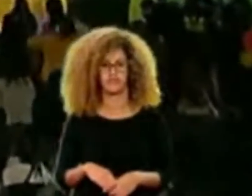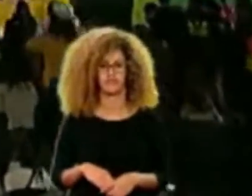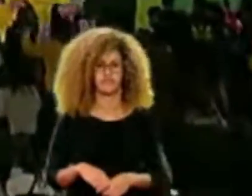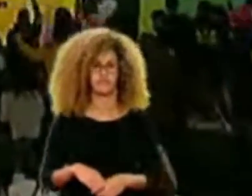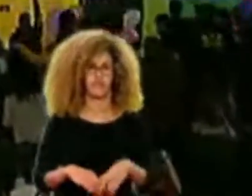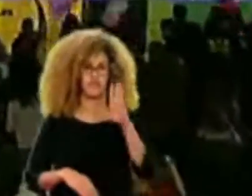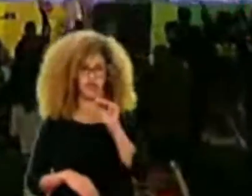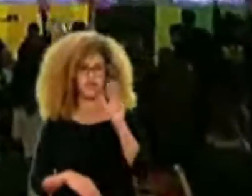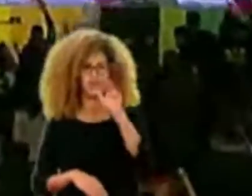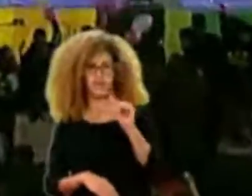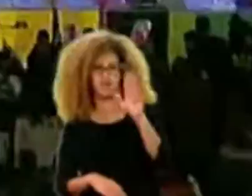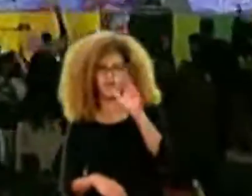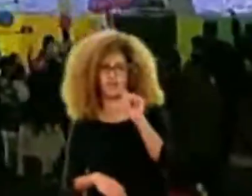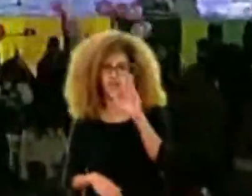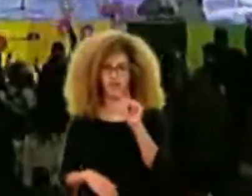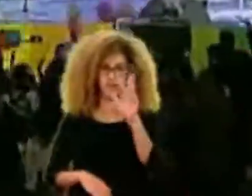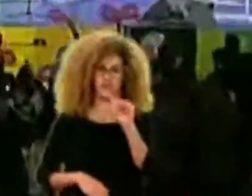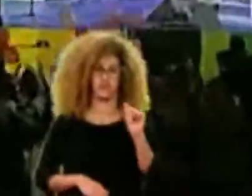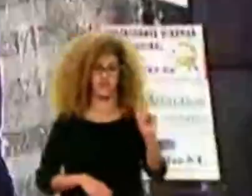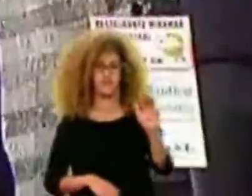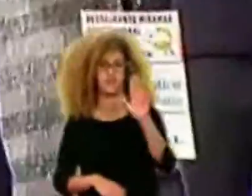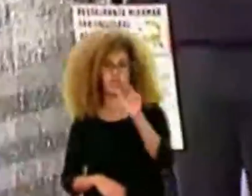Para, pa, pa, pa.